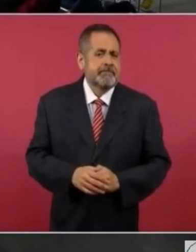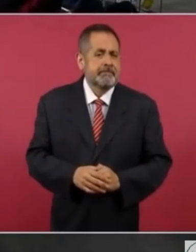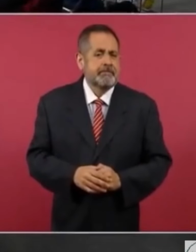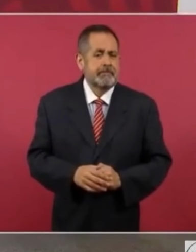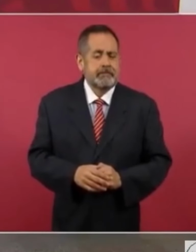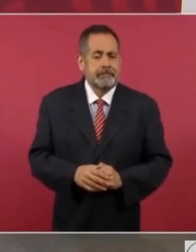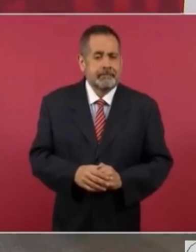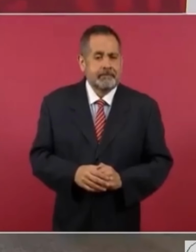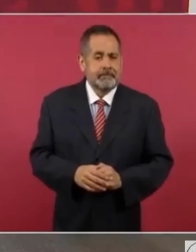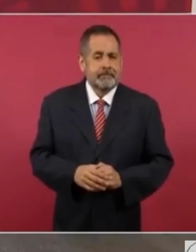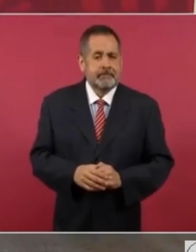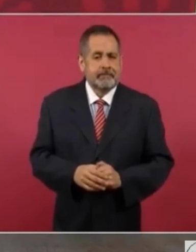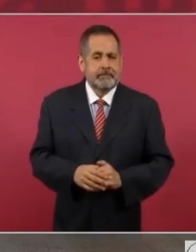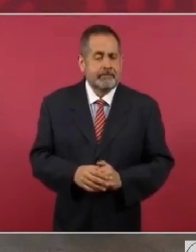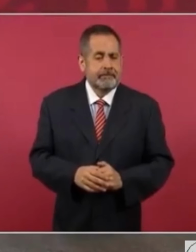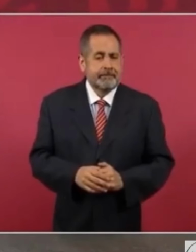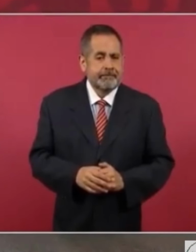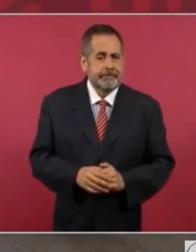un presidente